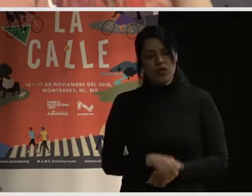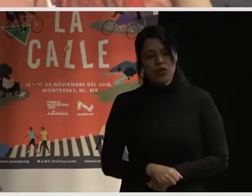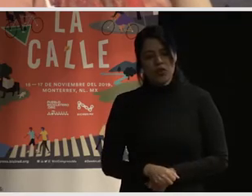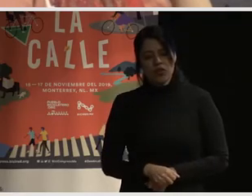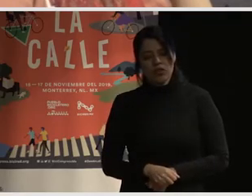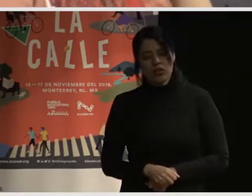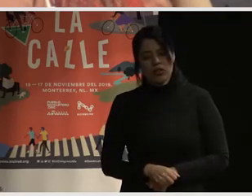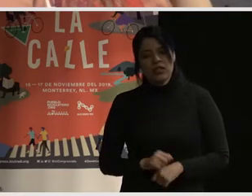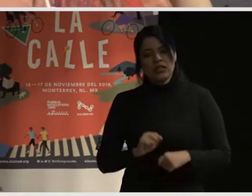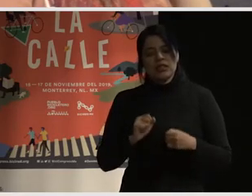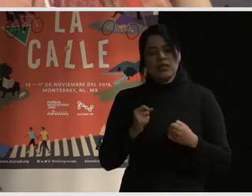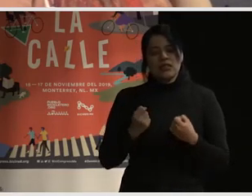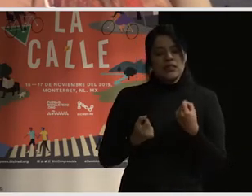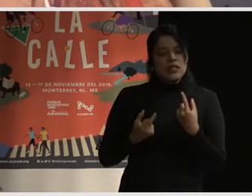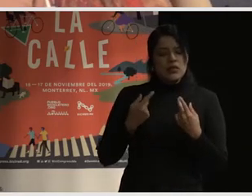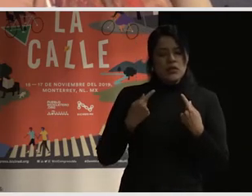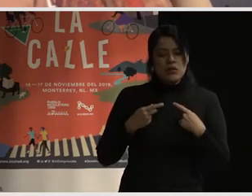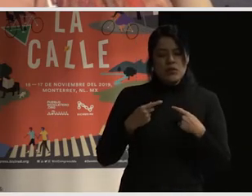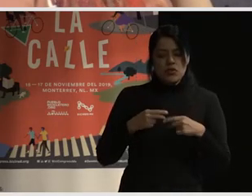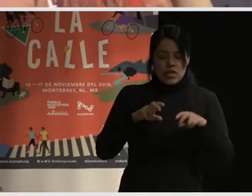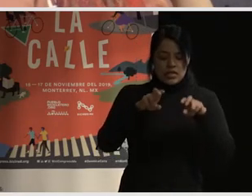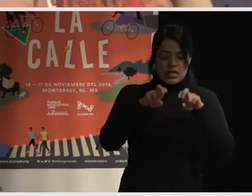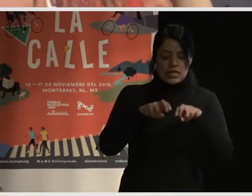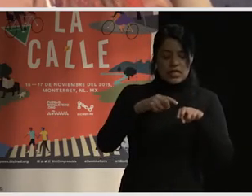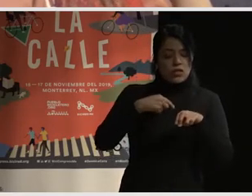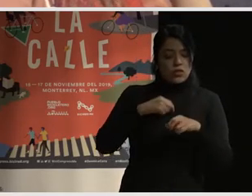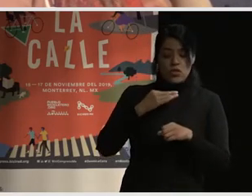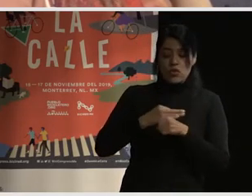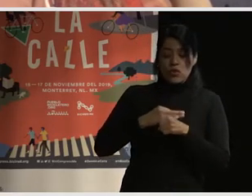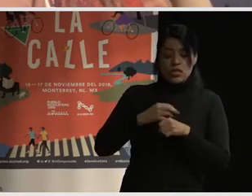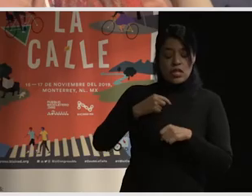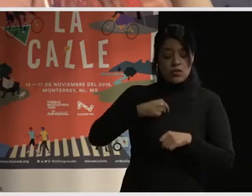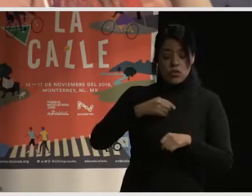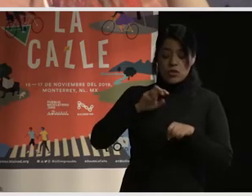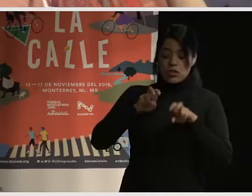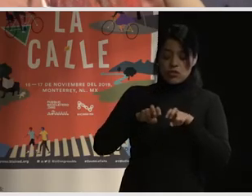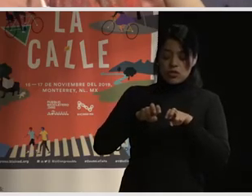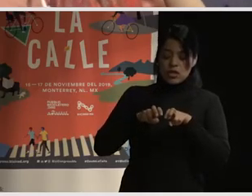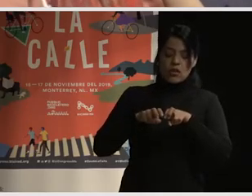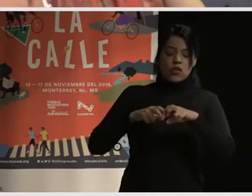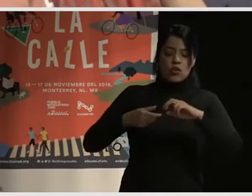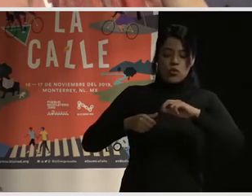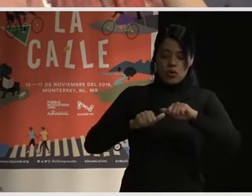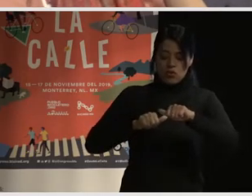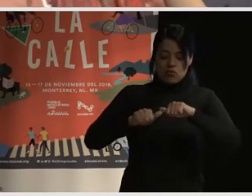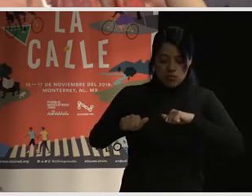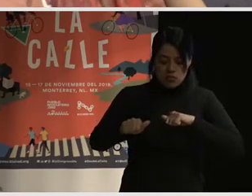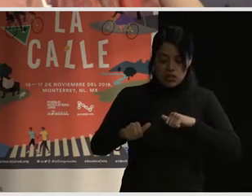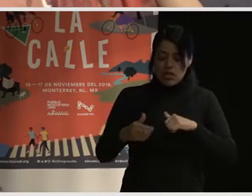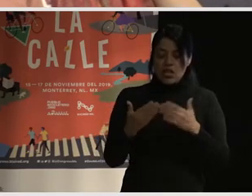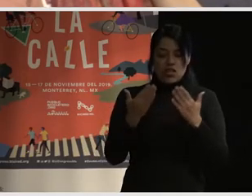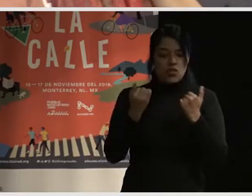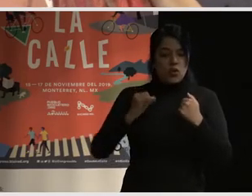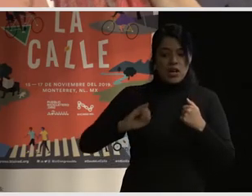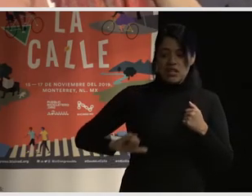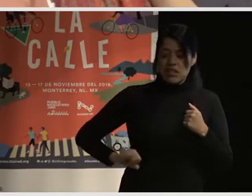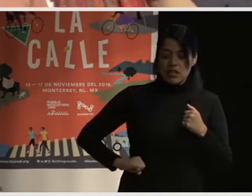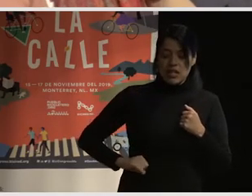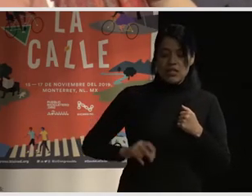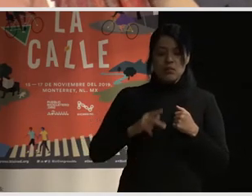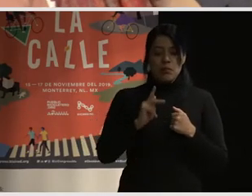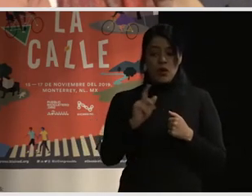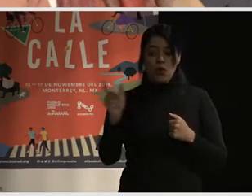en dos años más se sienta el don de dios estoy sentado y no le interesa sus temas pues no va a venir pero cuando se